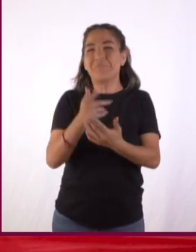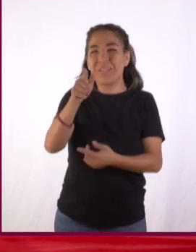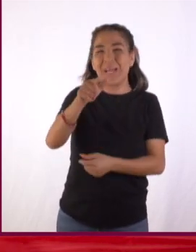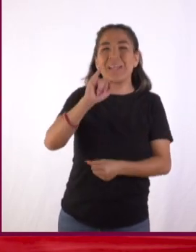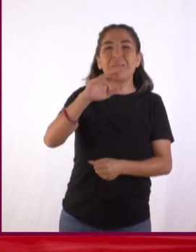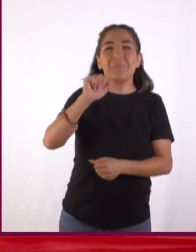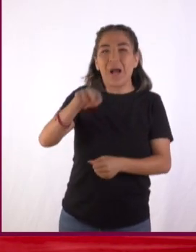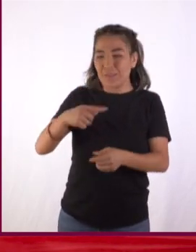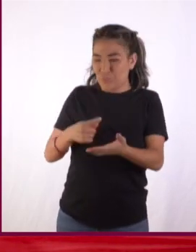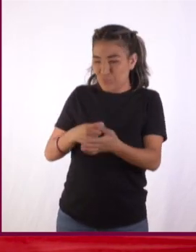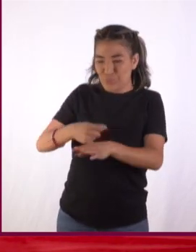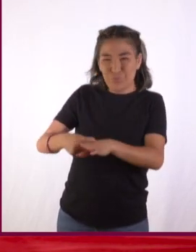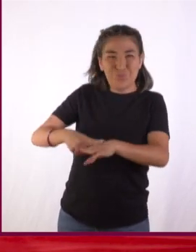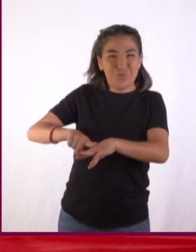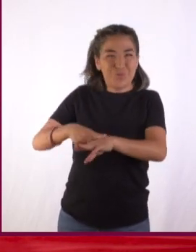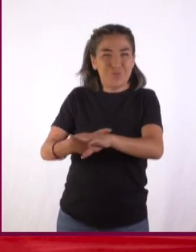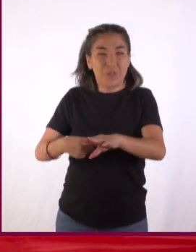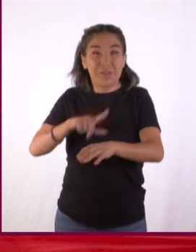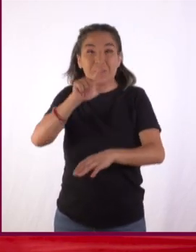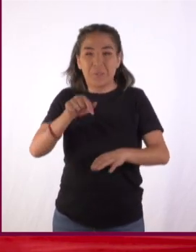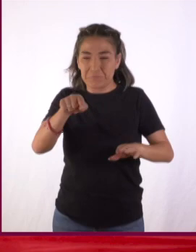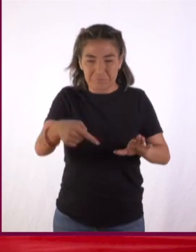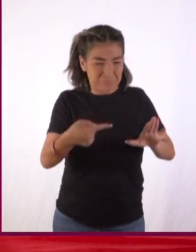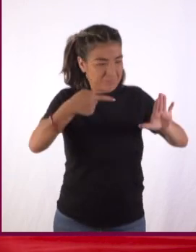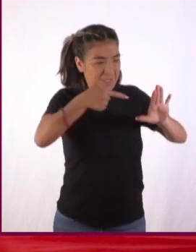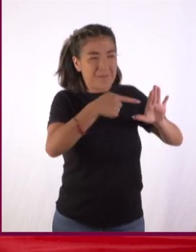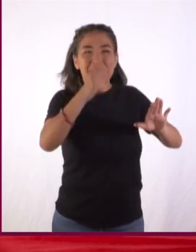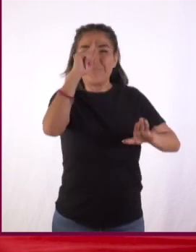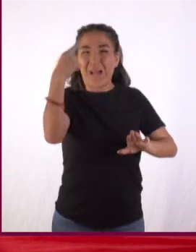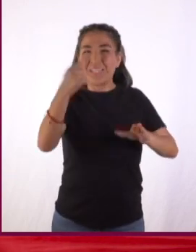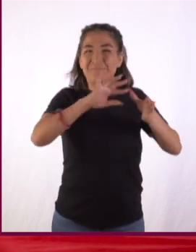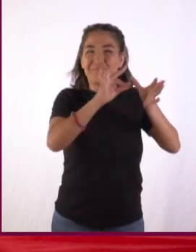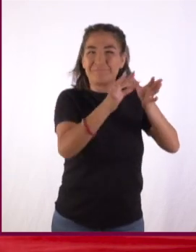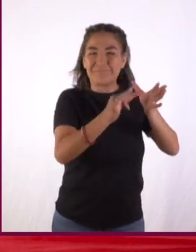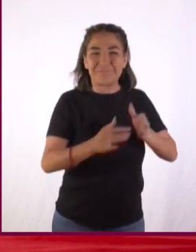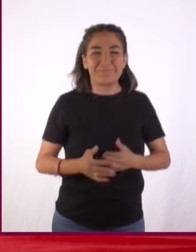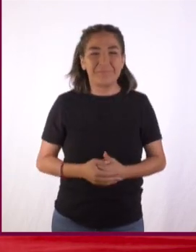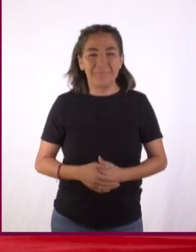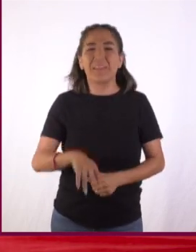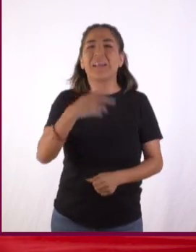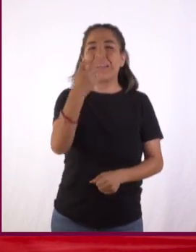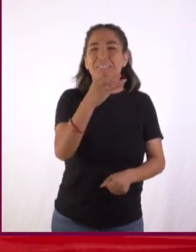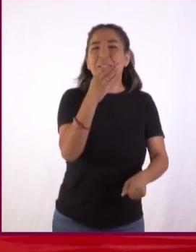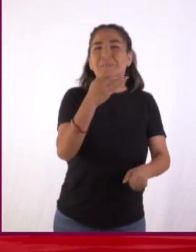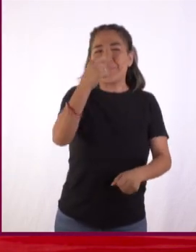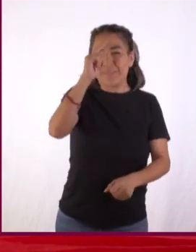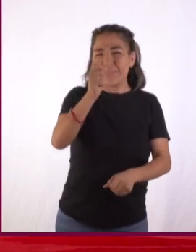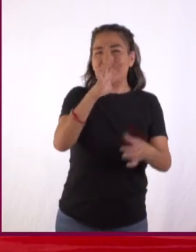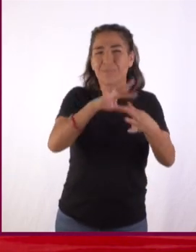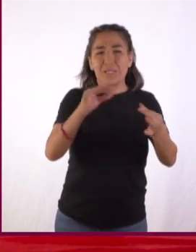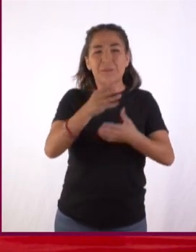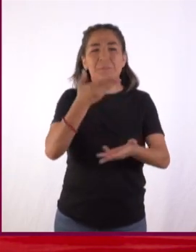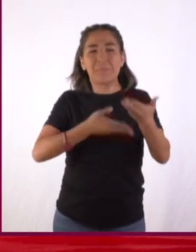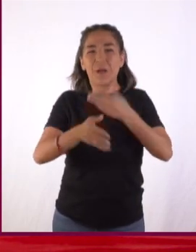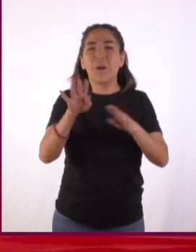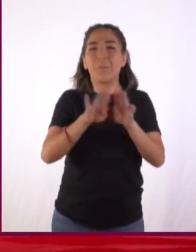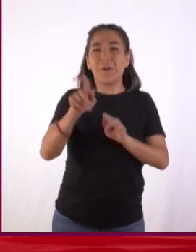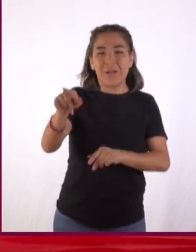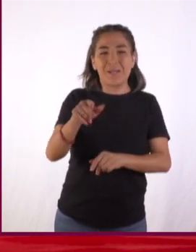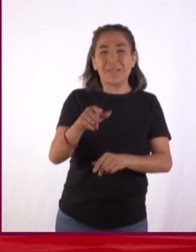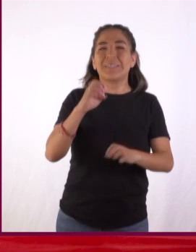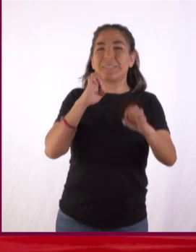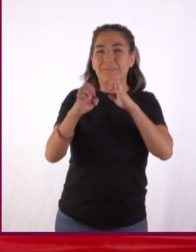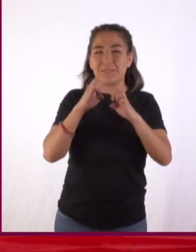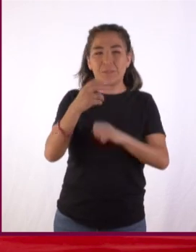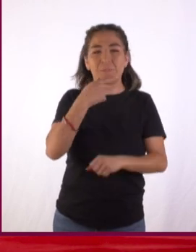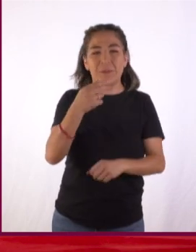le proporcionen un campo magnético a este y entonces ambos objetos van a poder interactuar. Hablando de interactuar, vamos a ver la